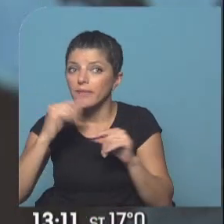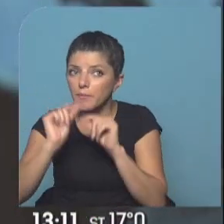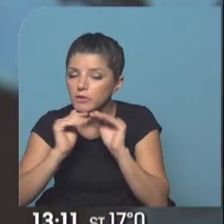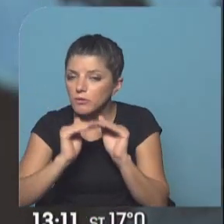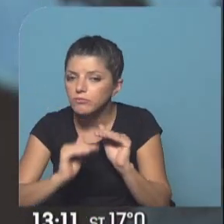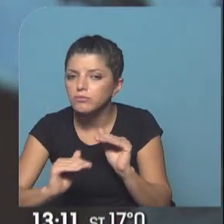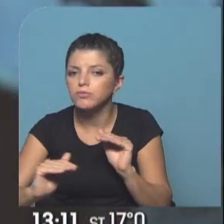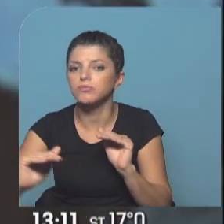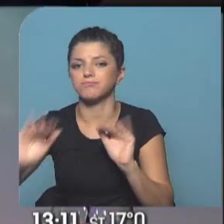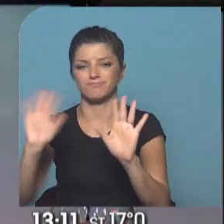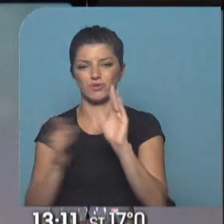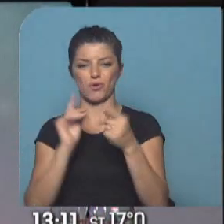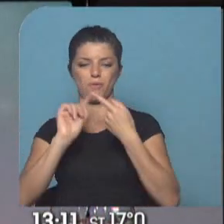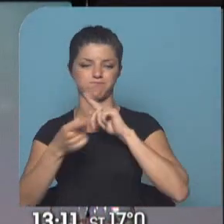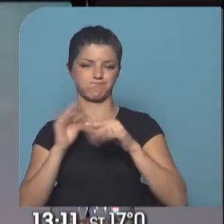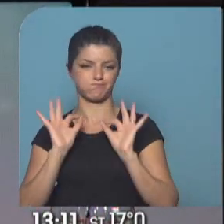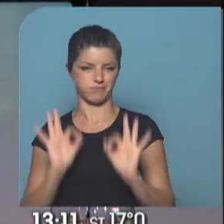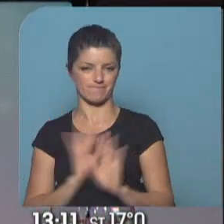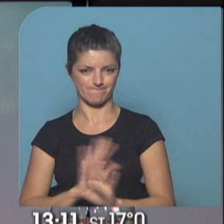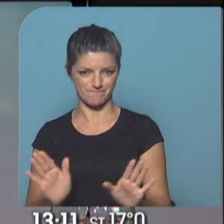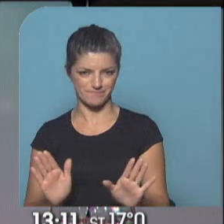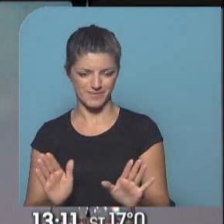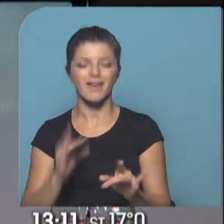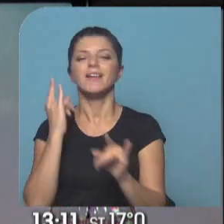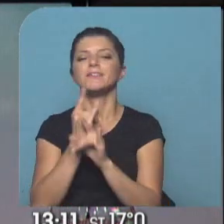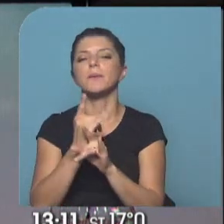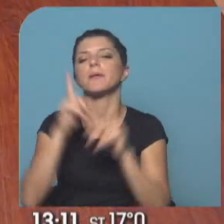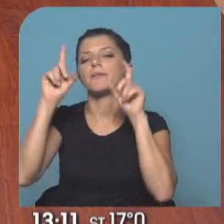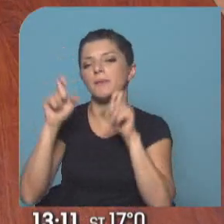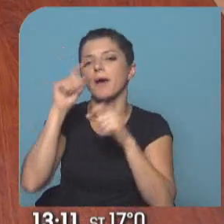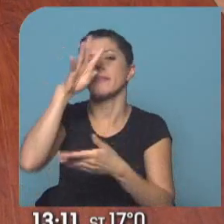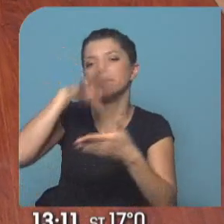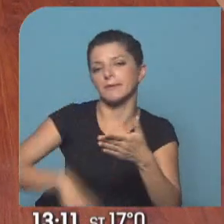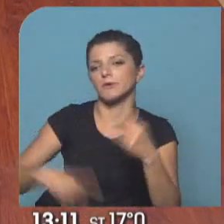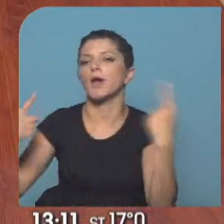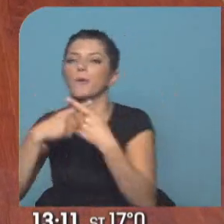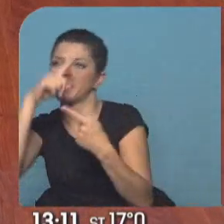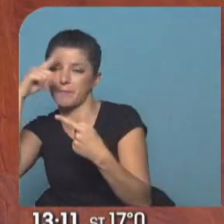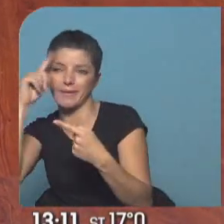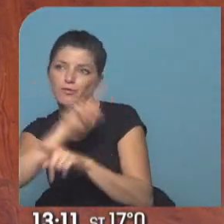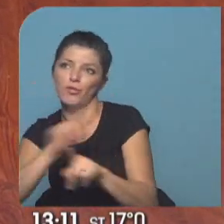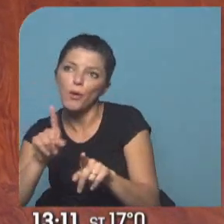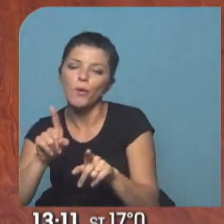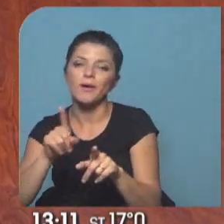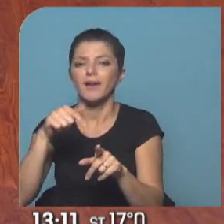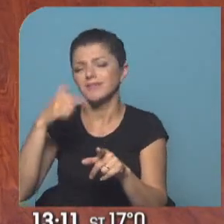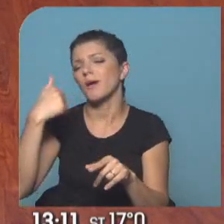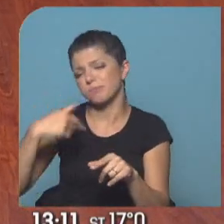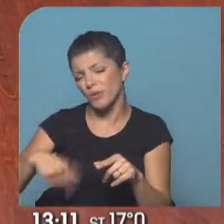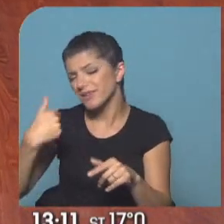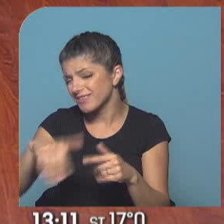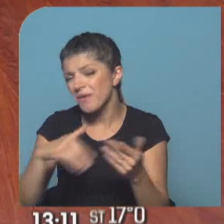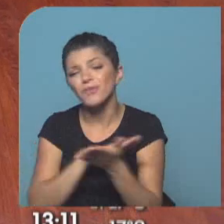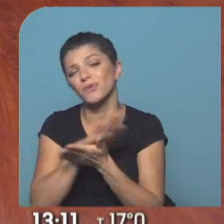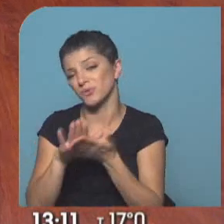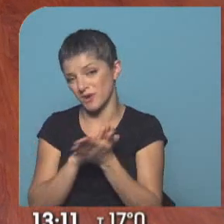se van a acomodar. Es decir, siempre el tema de el Barcelona no va a jugar con el Real Madrid, esas cosas se van a arreglar porque es mucha plata